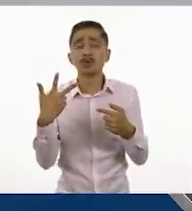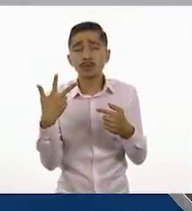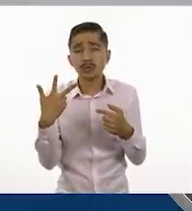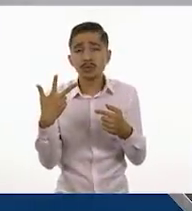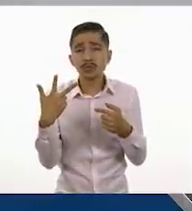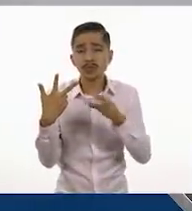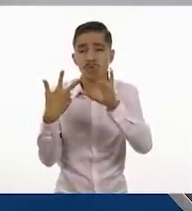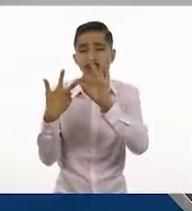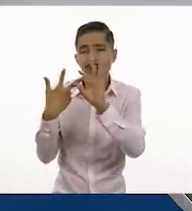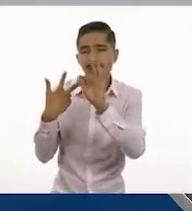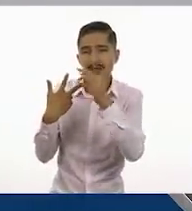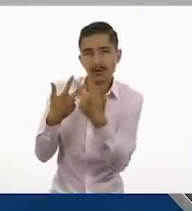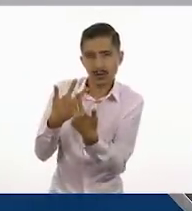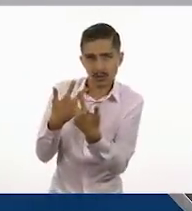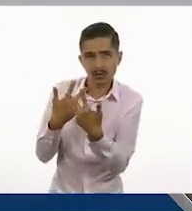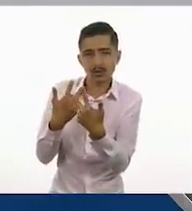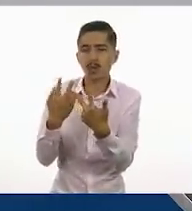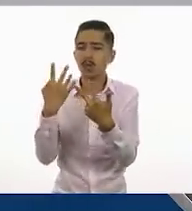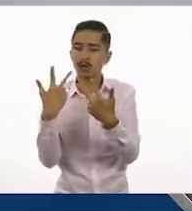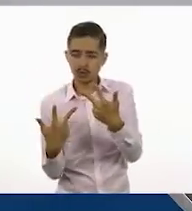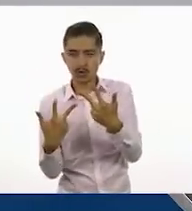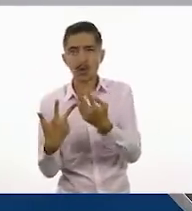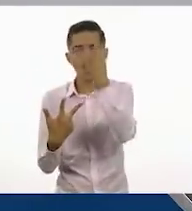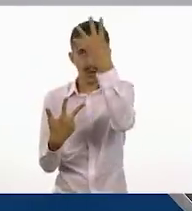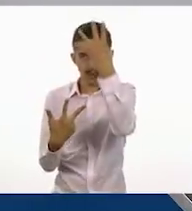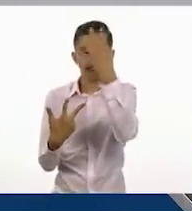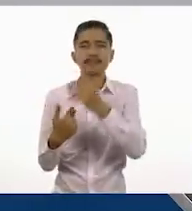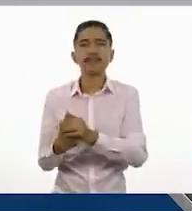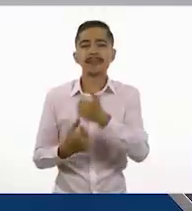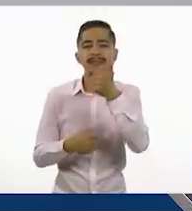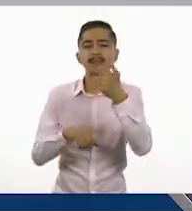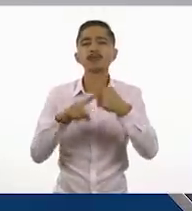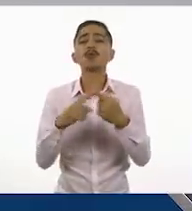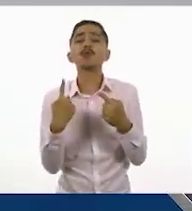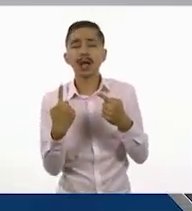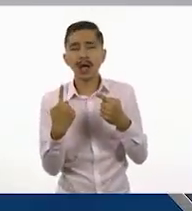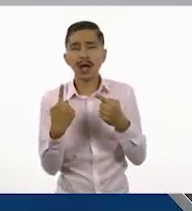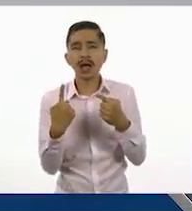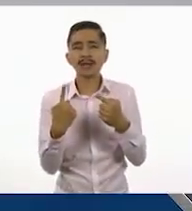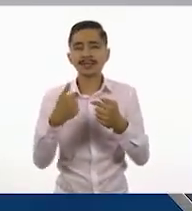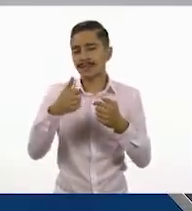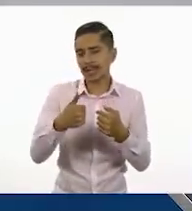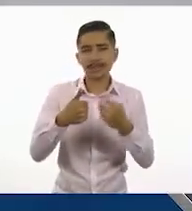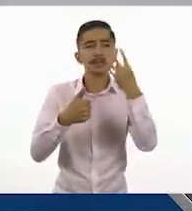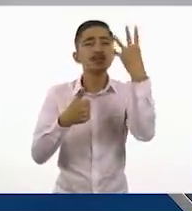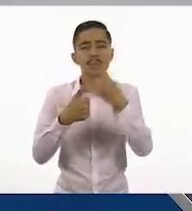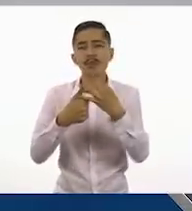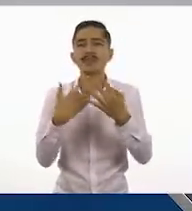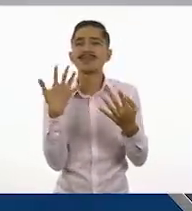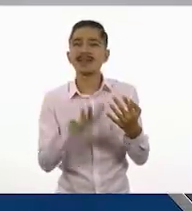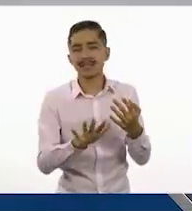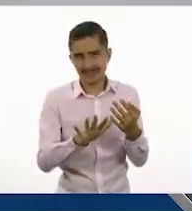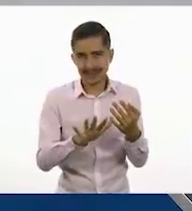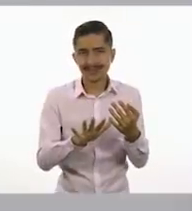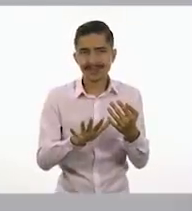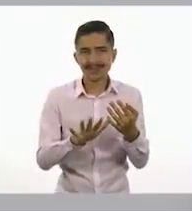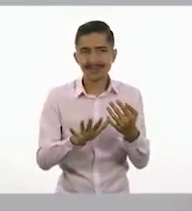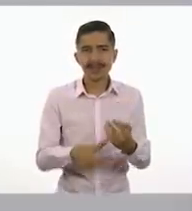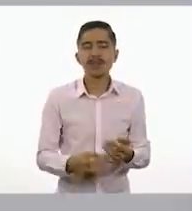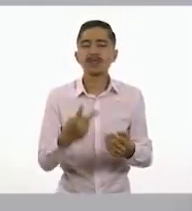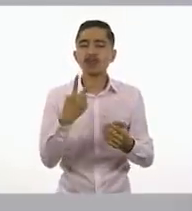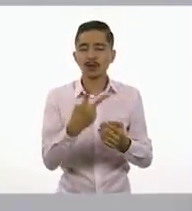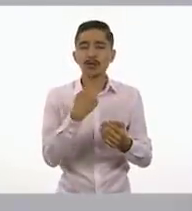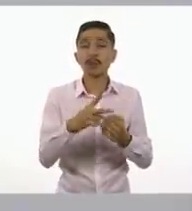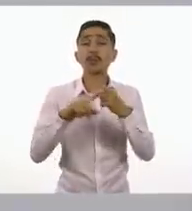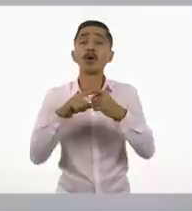por 8, 48. Y llevamos 4. 6 por 1 6. y 4. 10. Perfecto. Ahora multiplicamos por el 2. 2 por